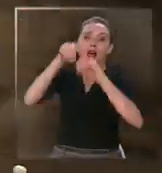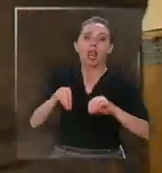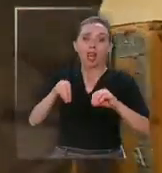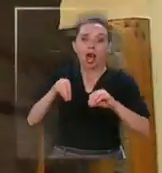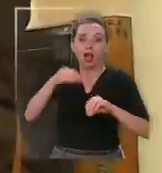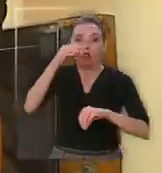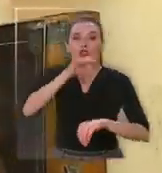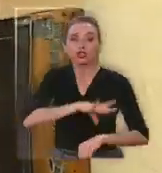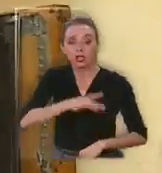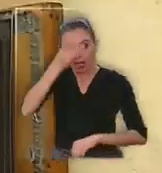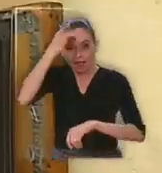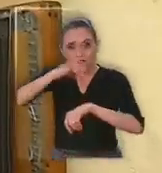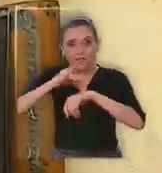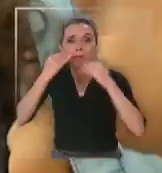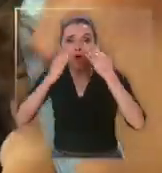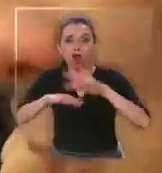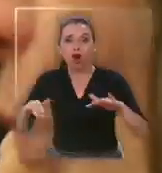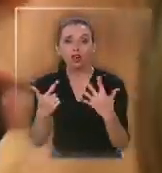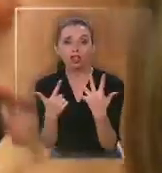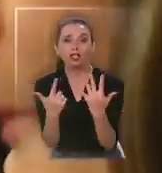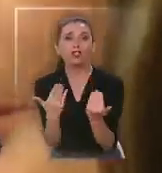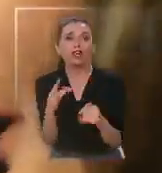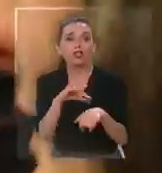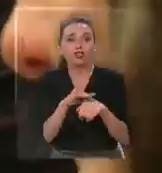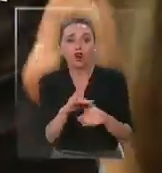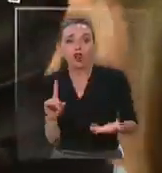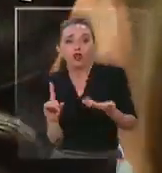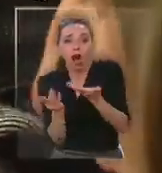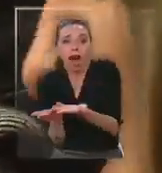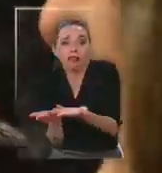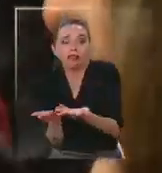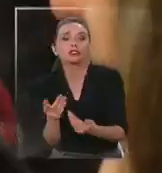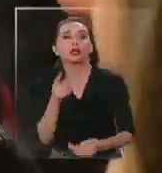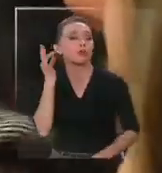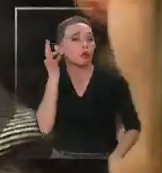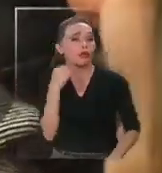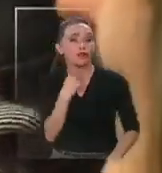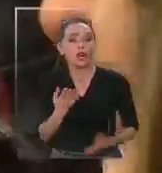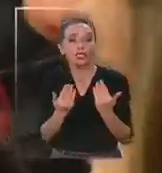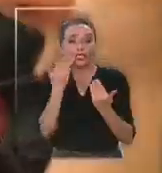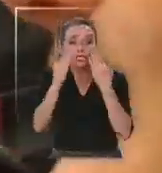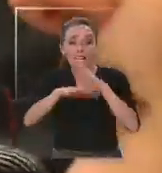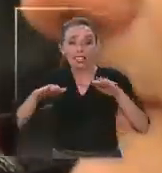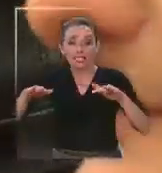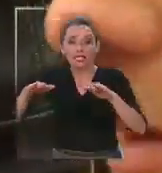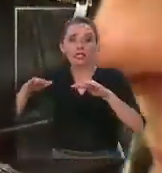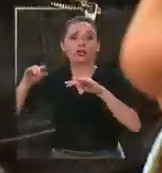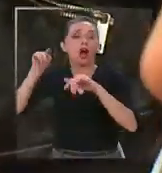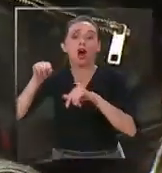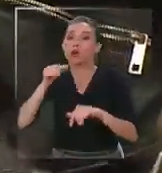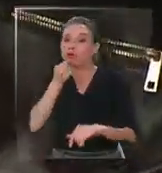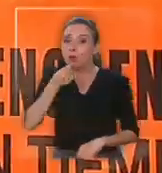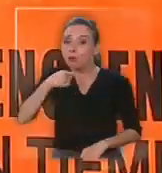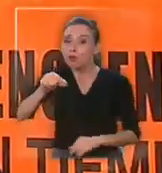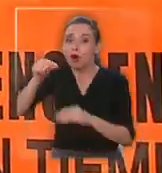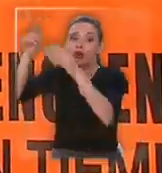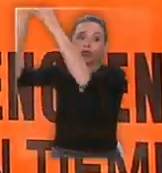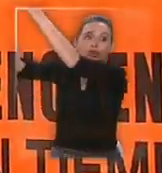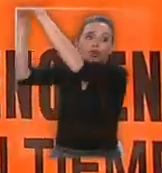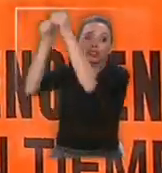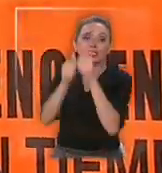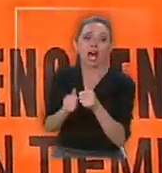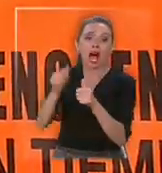Están enfermos y necesitan atención médica. Nosotros necesitamos que los niños sean sacados ya lo más pronto posible